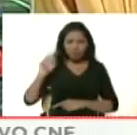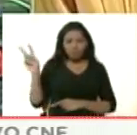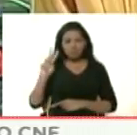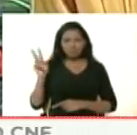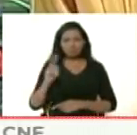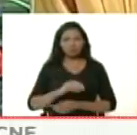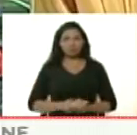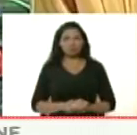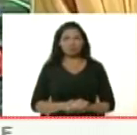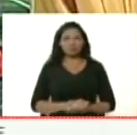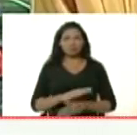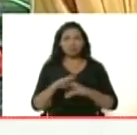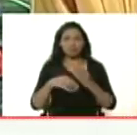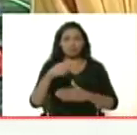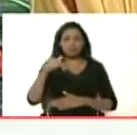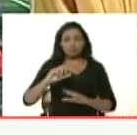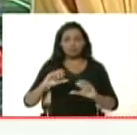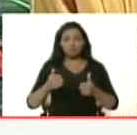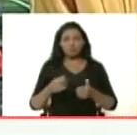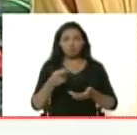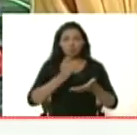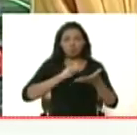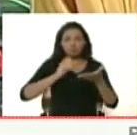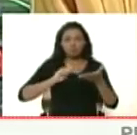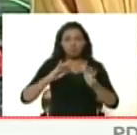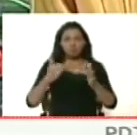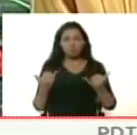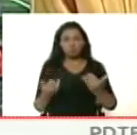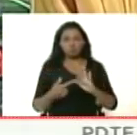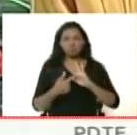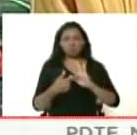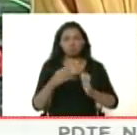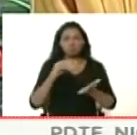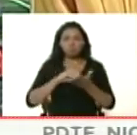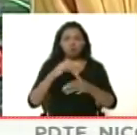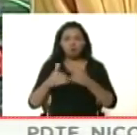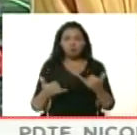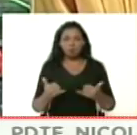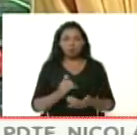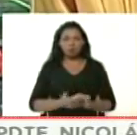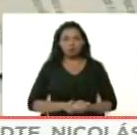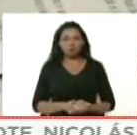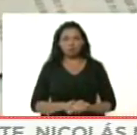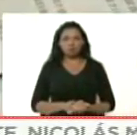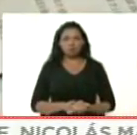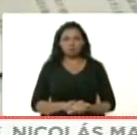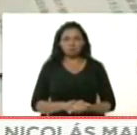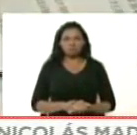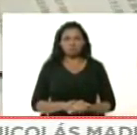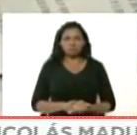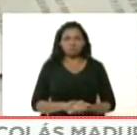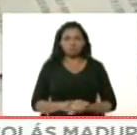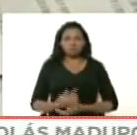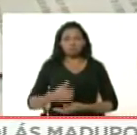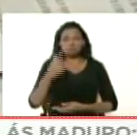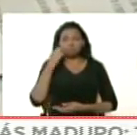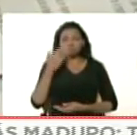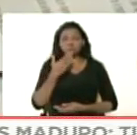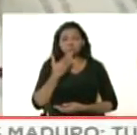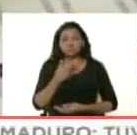Bolivariana de Venezuela a partir de ahora. Así lo firmo, así se establece, y le pido a los